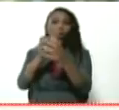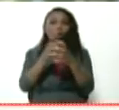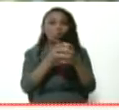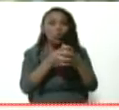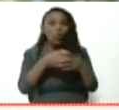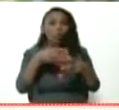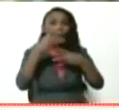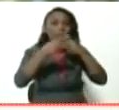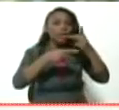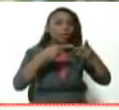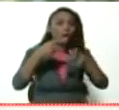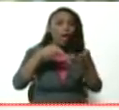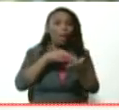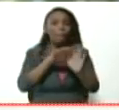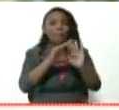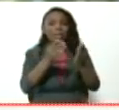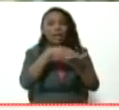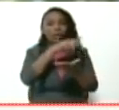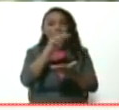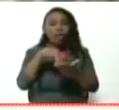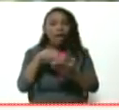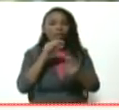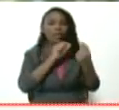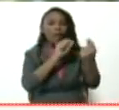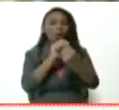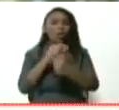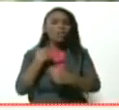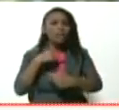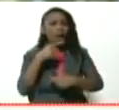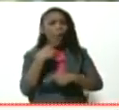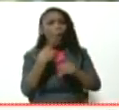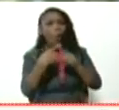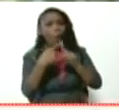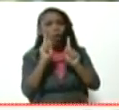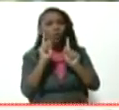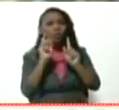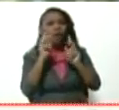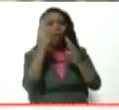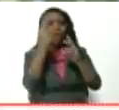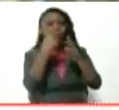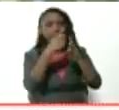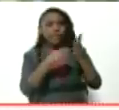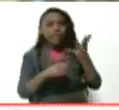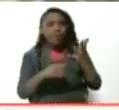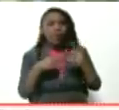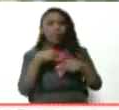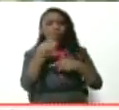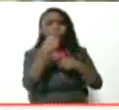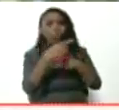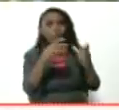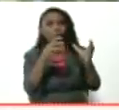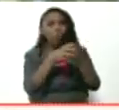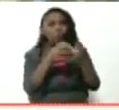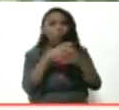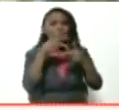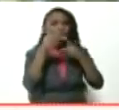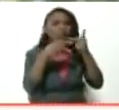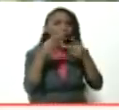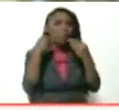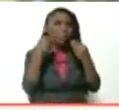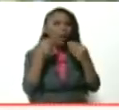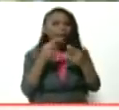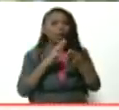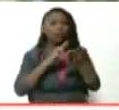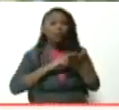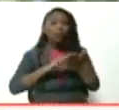sentados en la mesa nacional de diálogo, ¿ustedes tienen algún otro tipo de conversación con otros partidos para que los